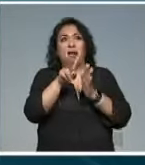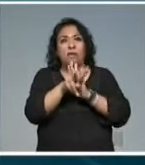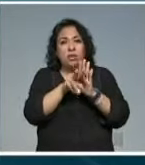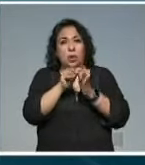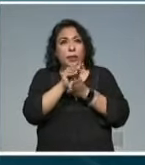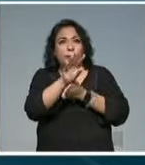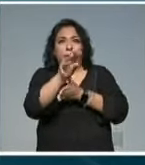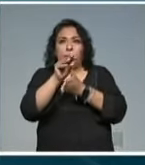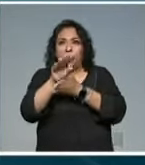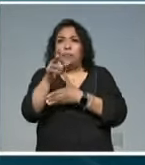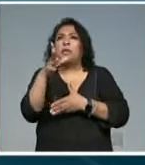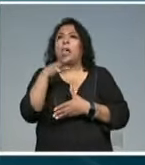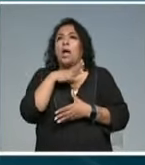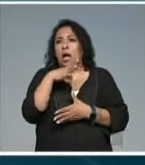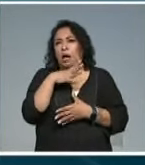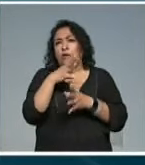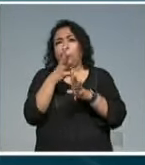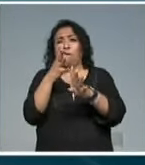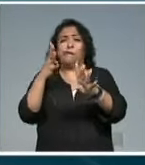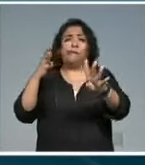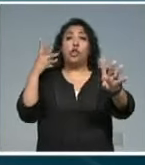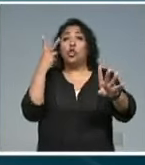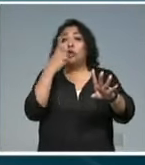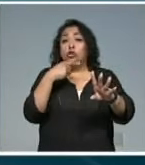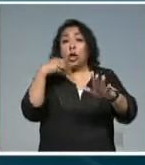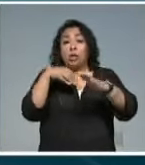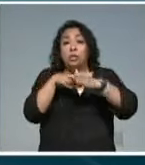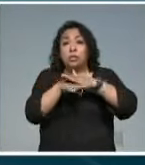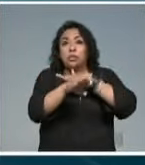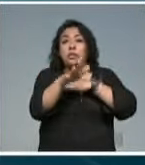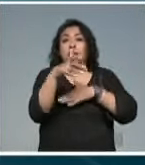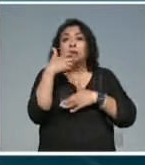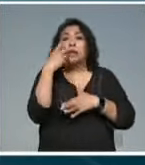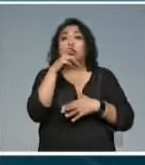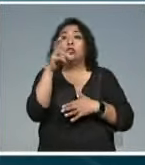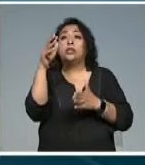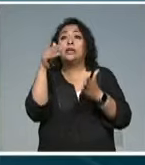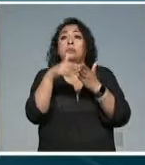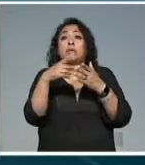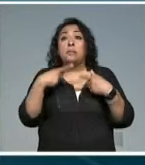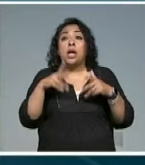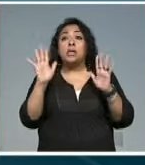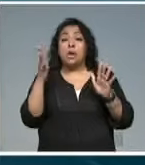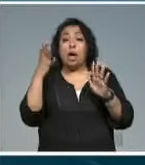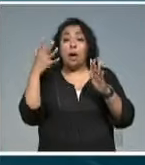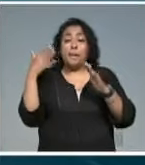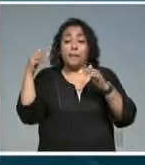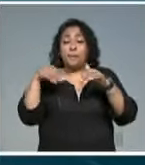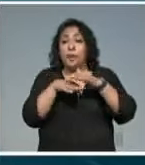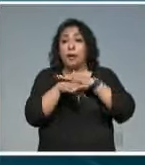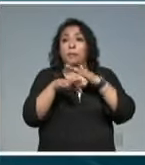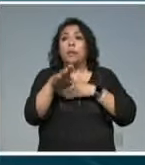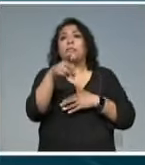Y bueno, hay colas de hasta 2 horas para entrar. Han entrado 200.000 personas hasta el día de hoy. Hasta cierto punto fue mi conejillo de Indias,